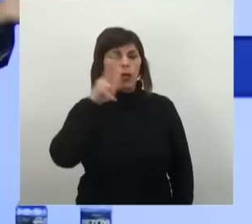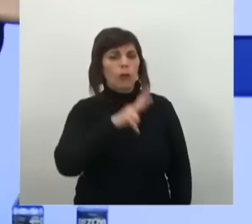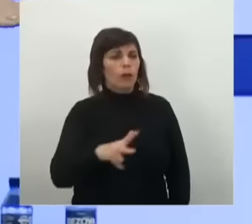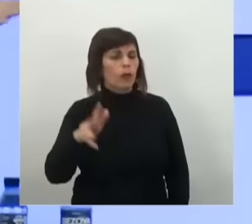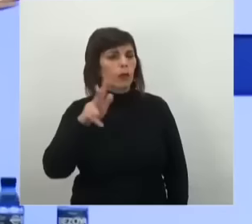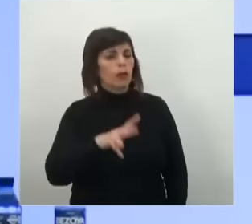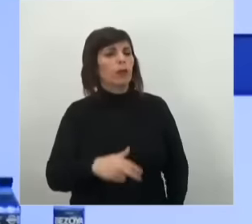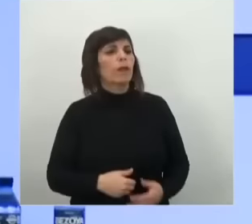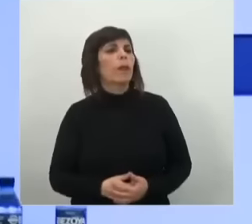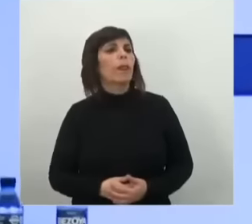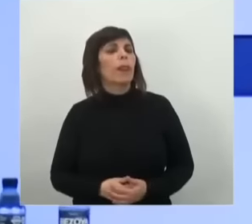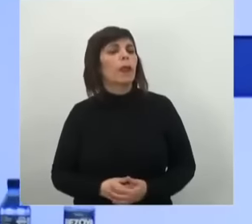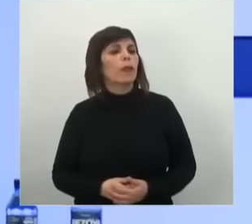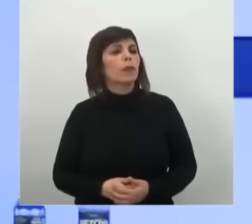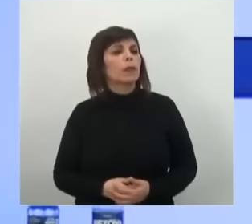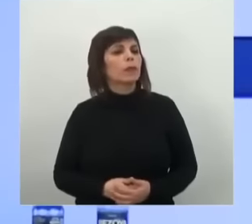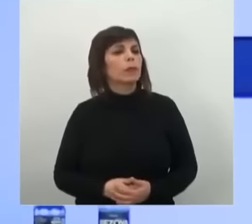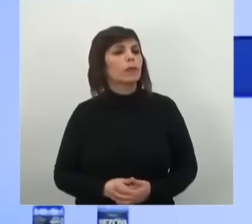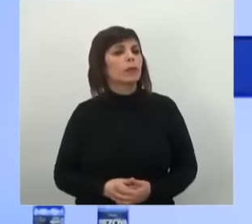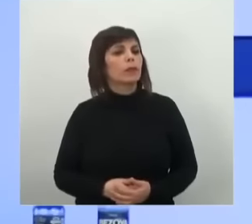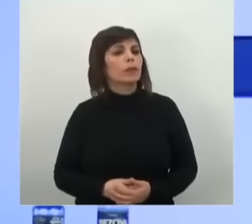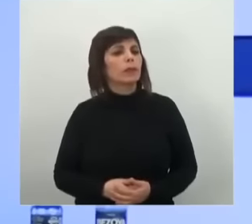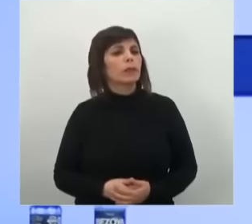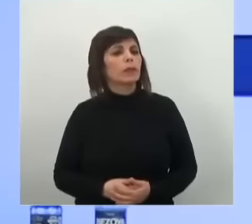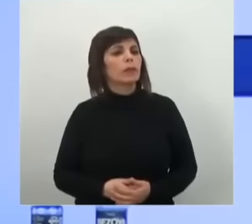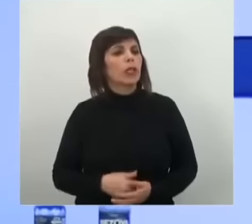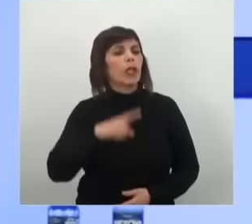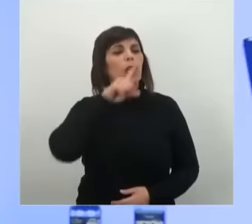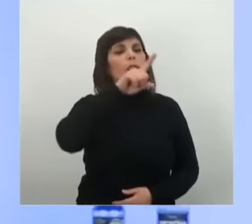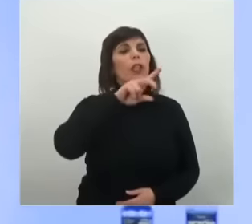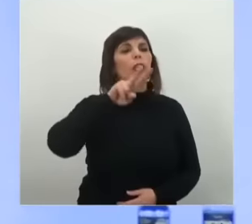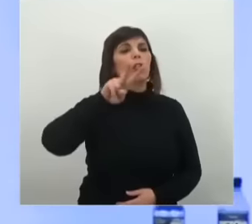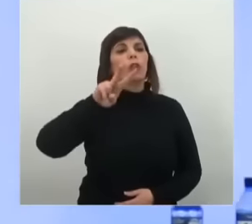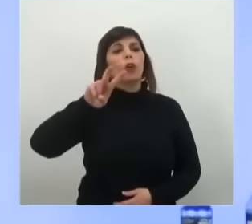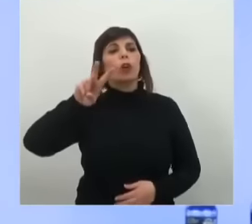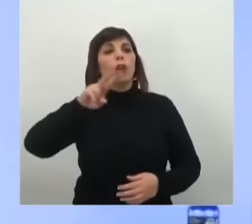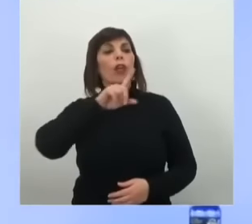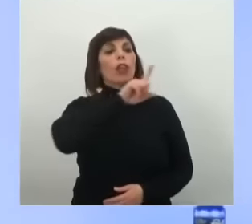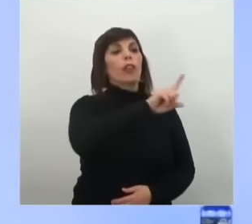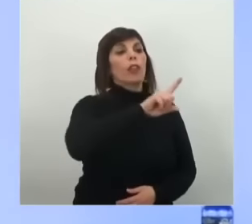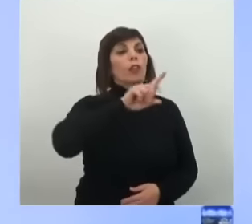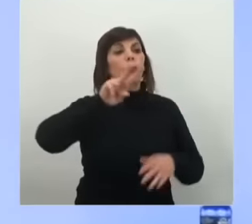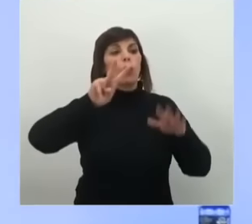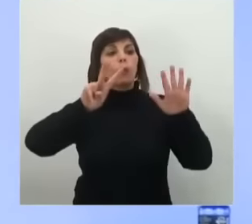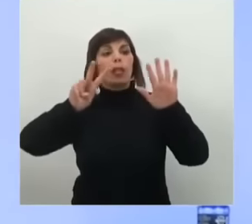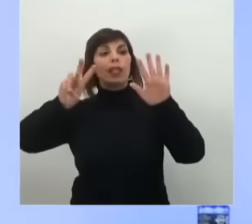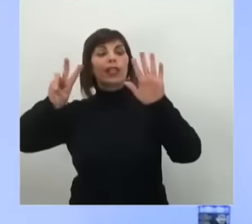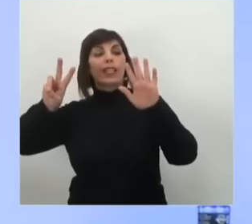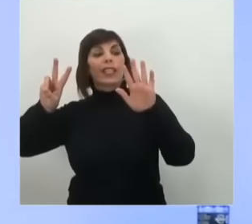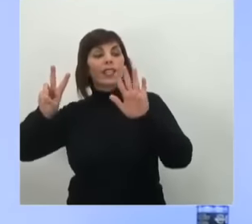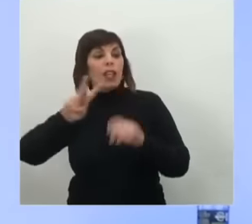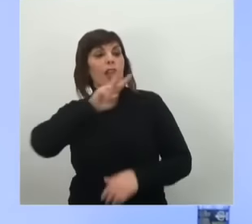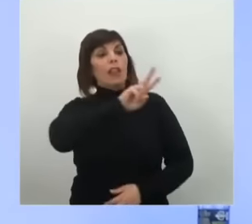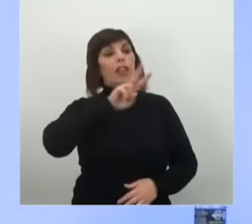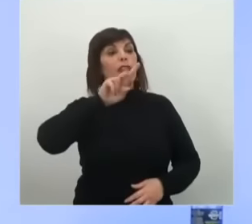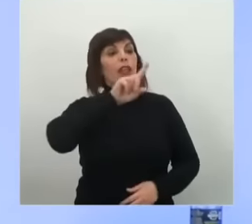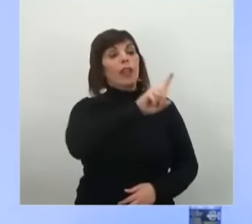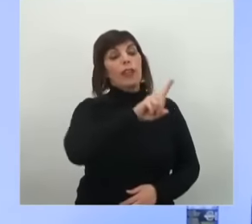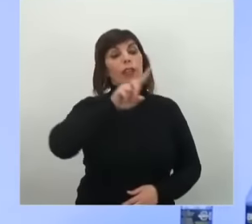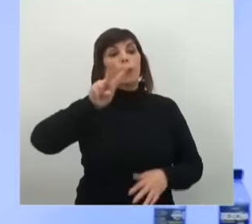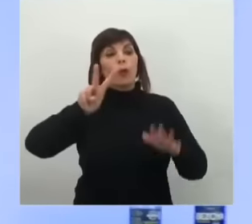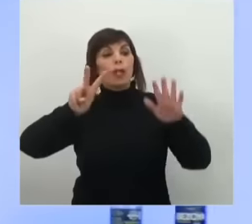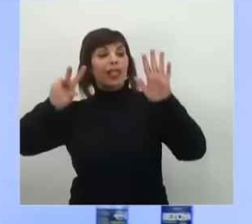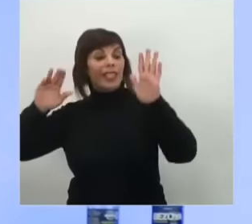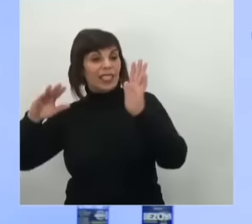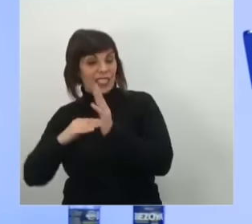pero tuvo entre todos aquellos videos Tuvo más de 127 millones de visualizaciones y